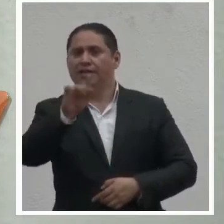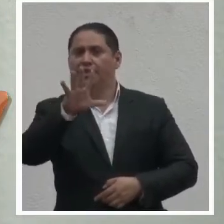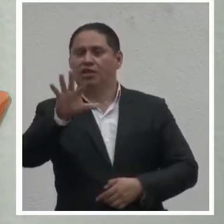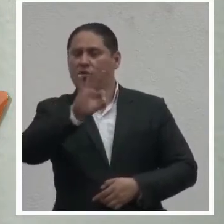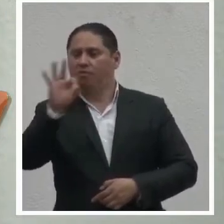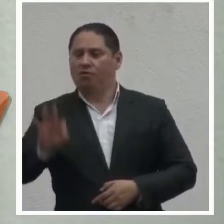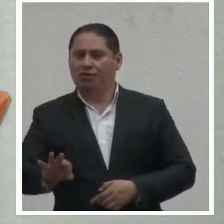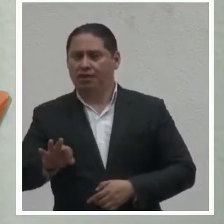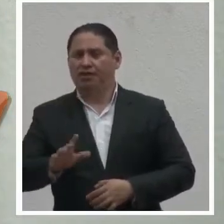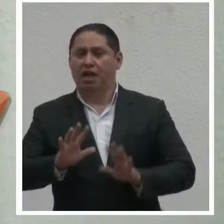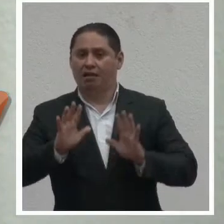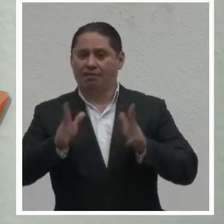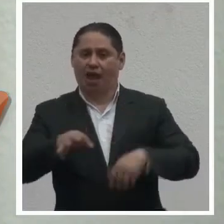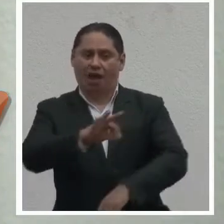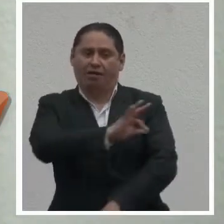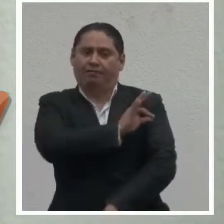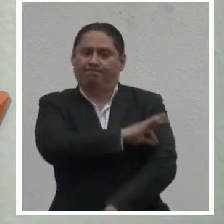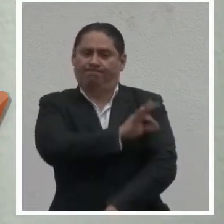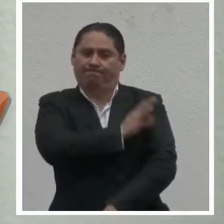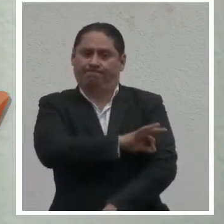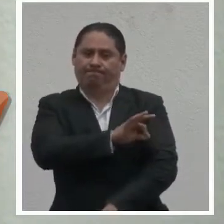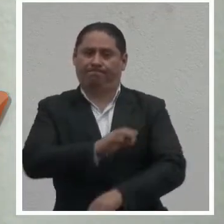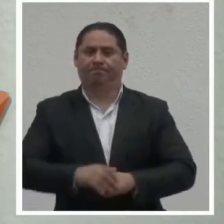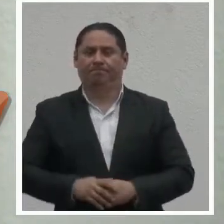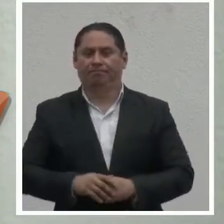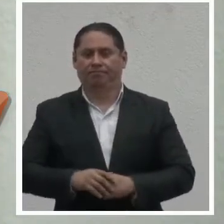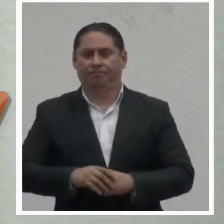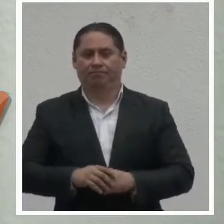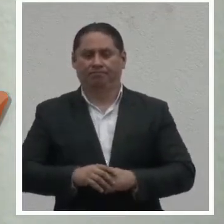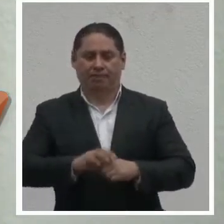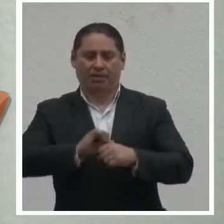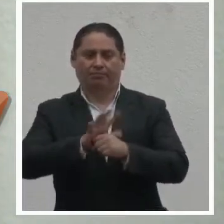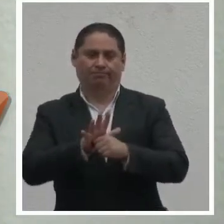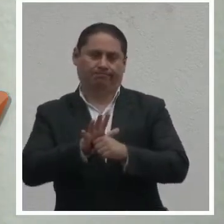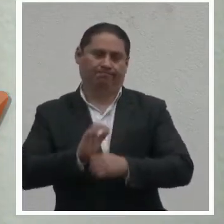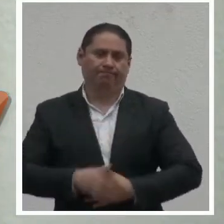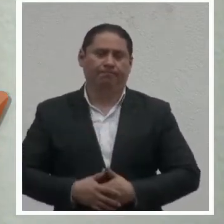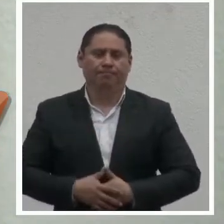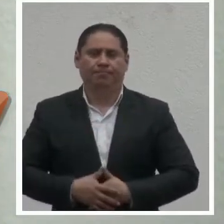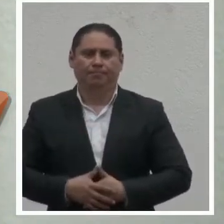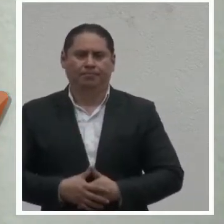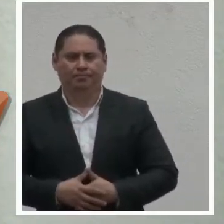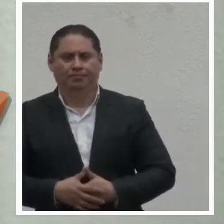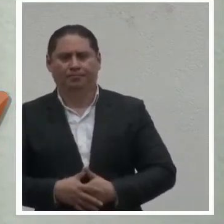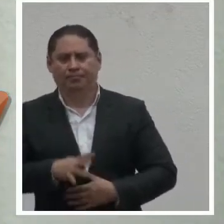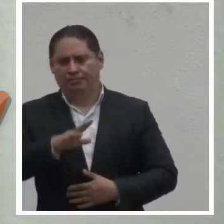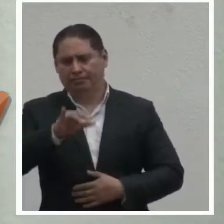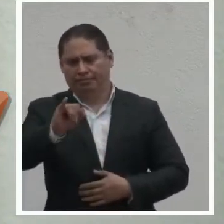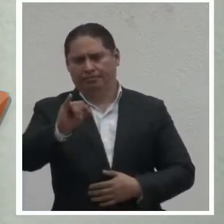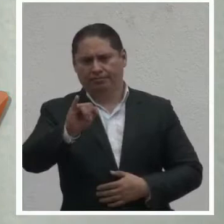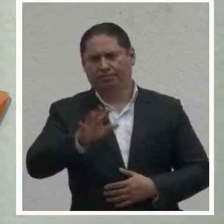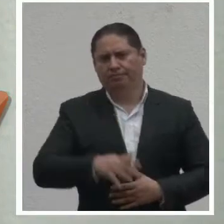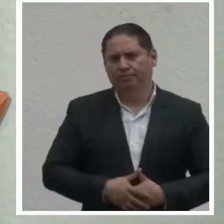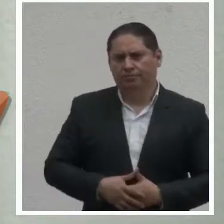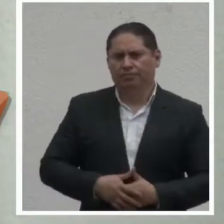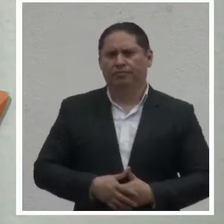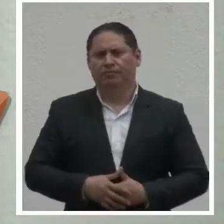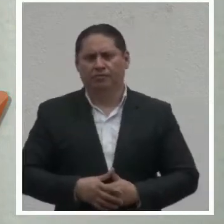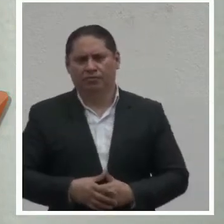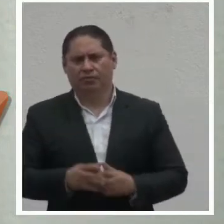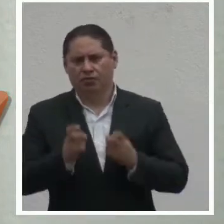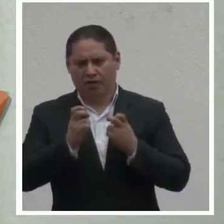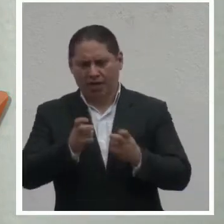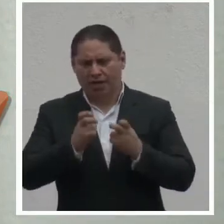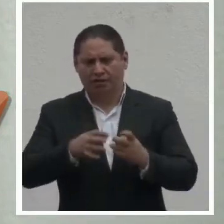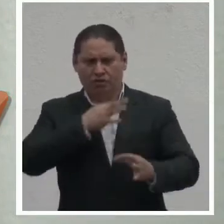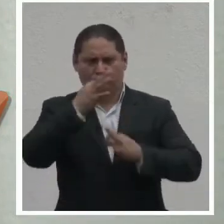población esté vacunada contra el virus del COVID-19. Y así precisamente se